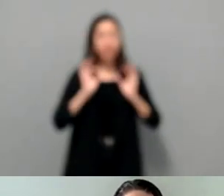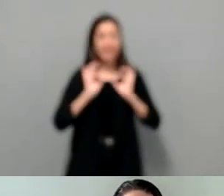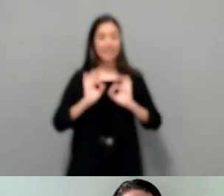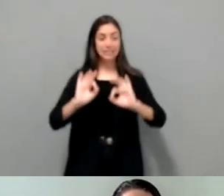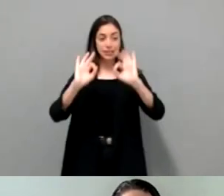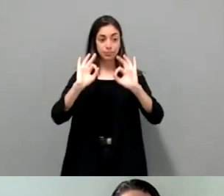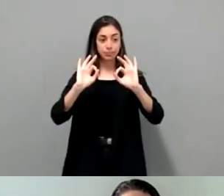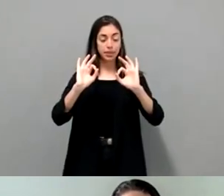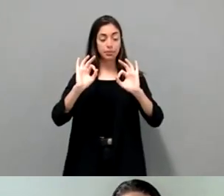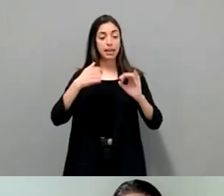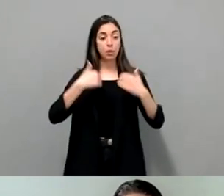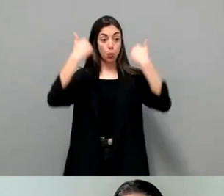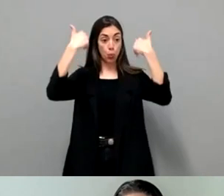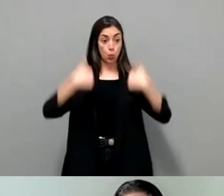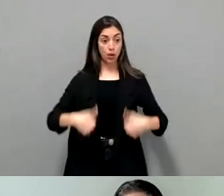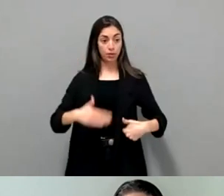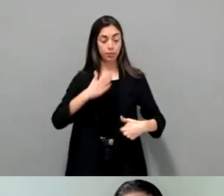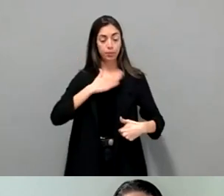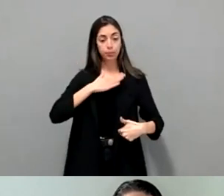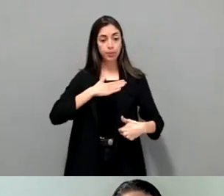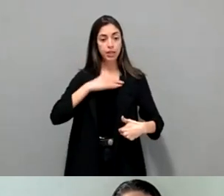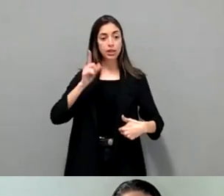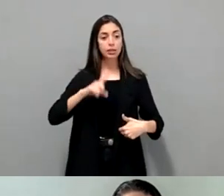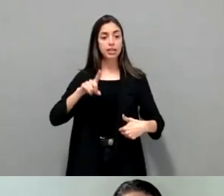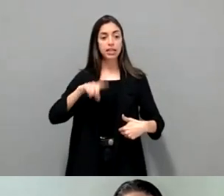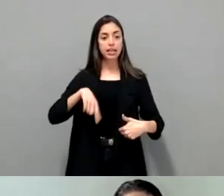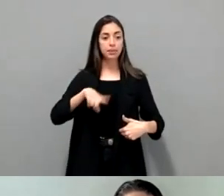Especialmente sobre mi cuerpo y mis dolencias.